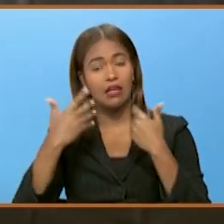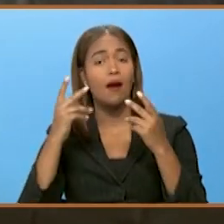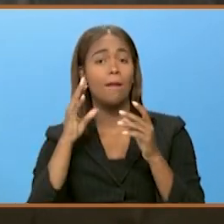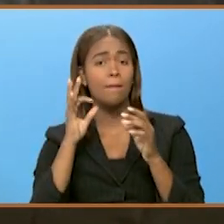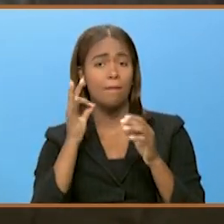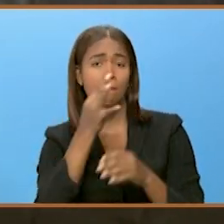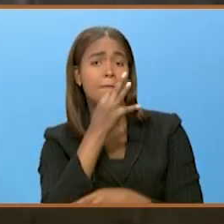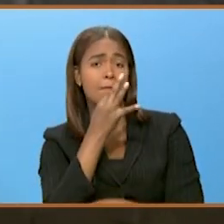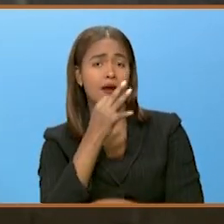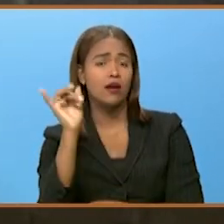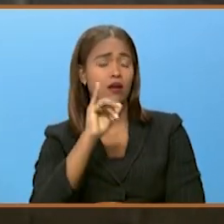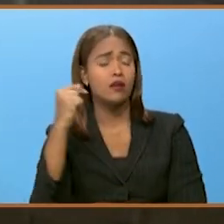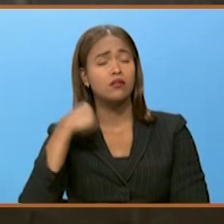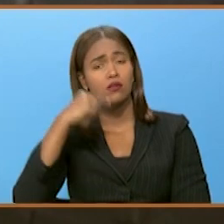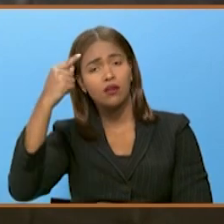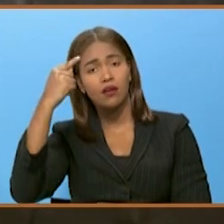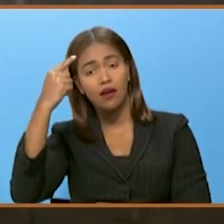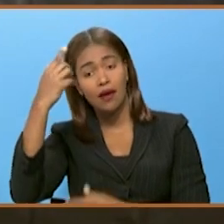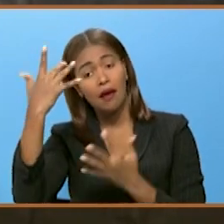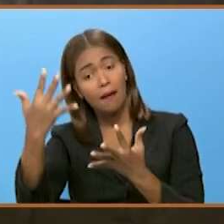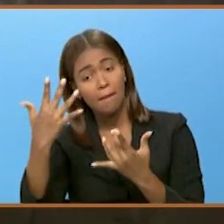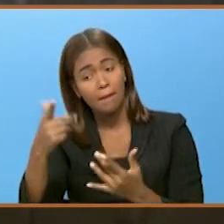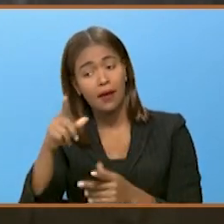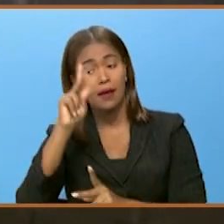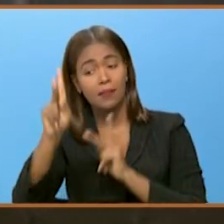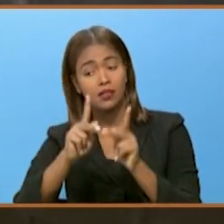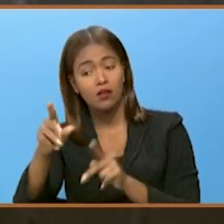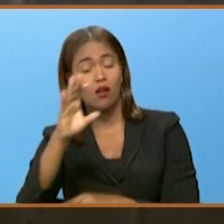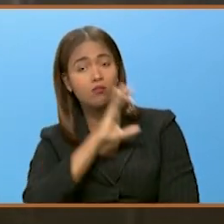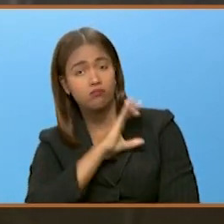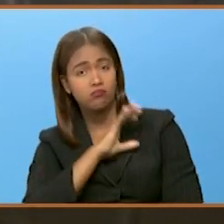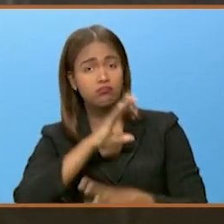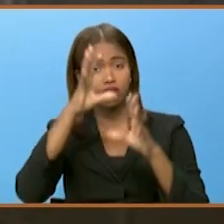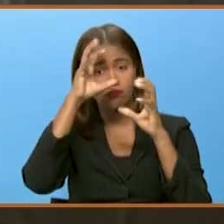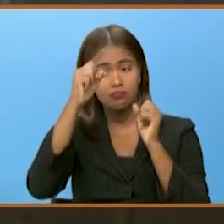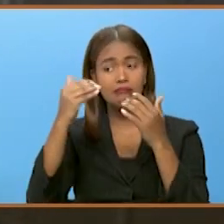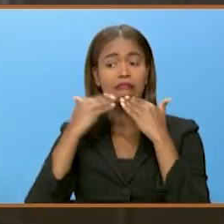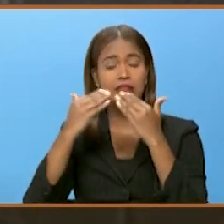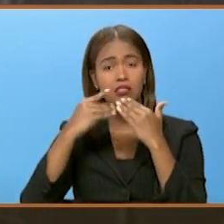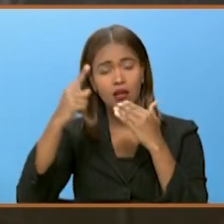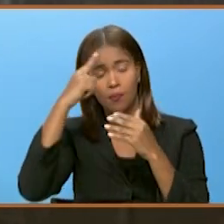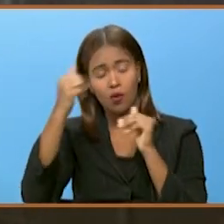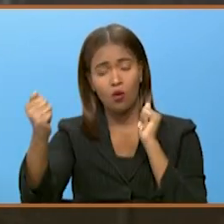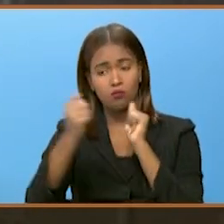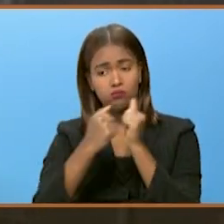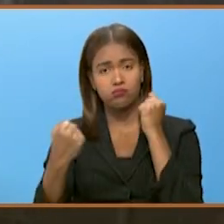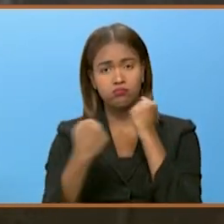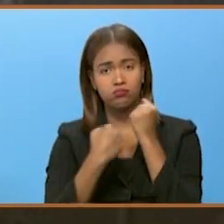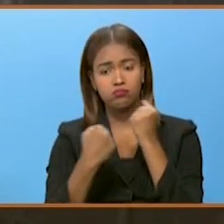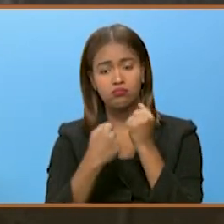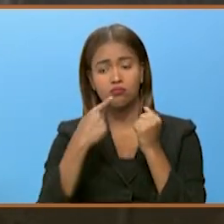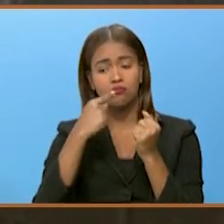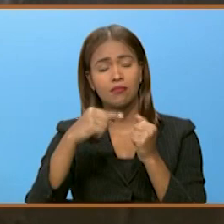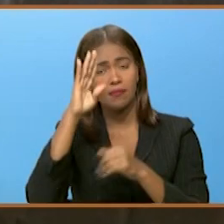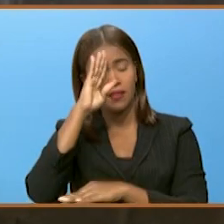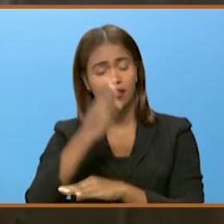Y espero que las autoridades, la Policía Nacional, el presidente, muchas gracias por tomar el caso de mi hija.